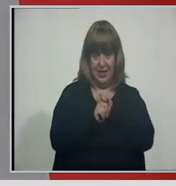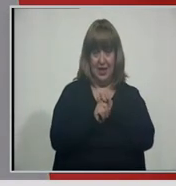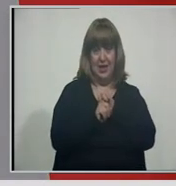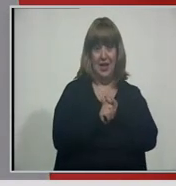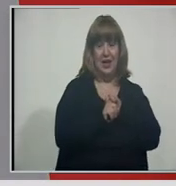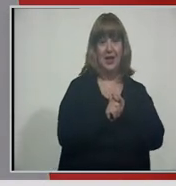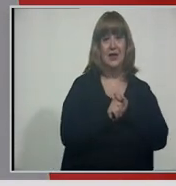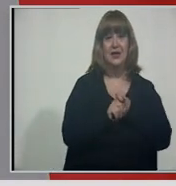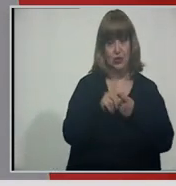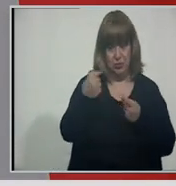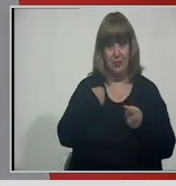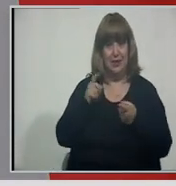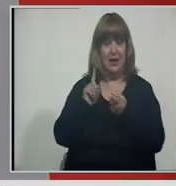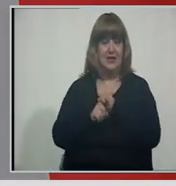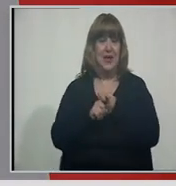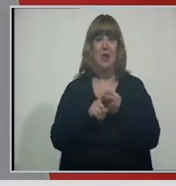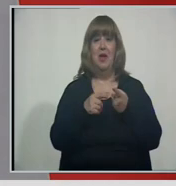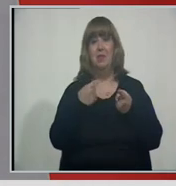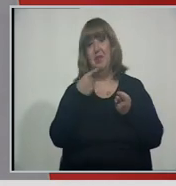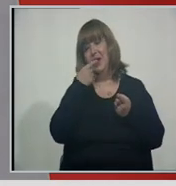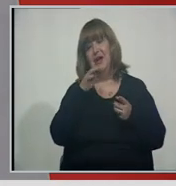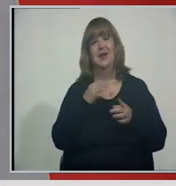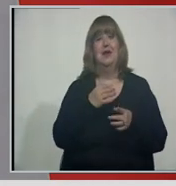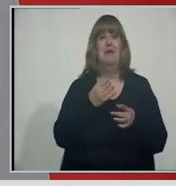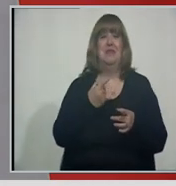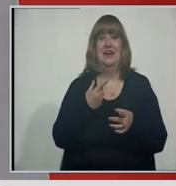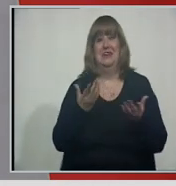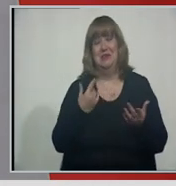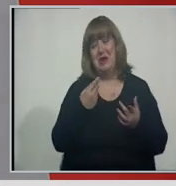también a los niños ni el marido tampoco